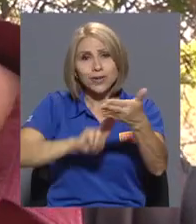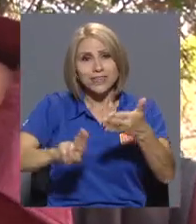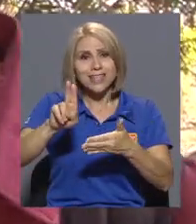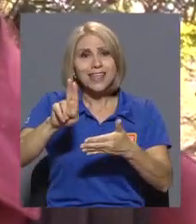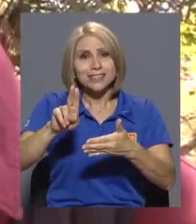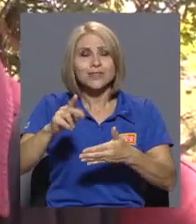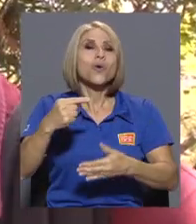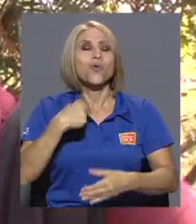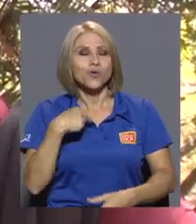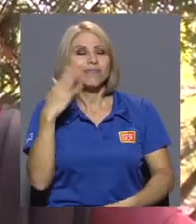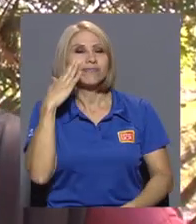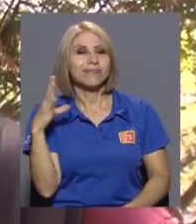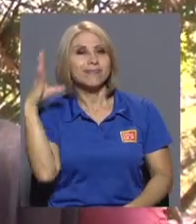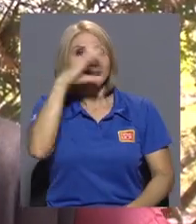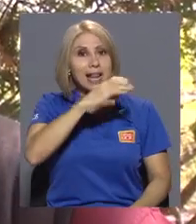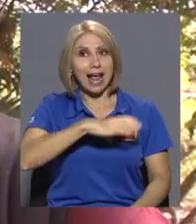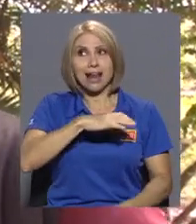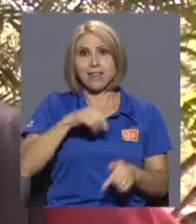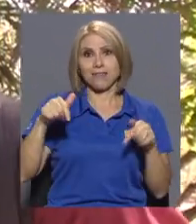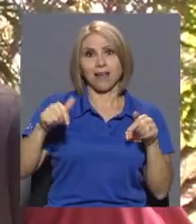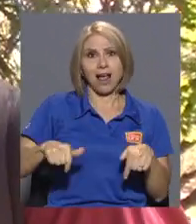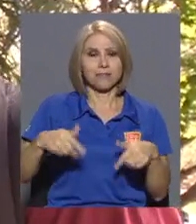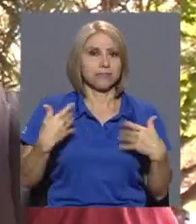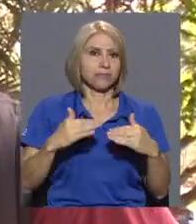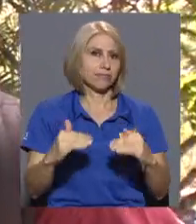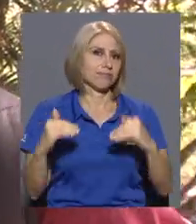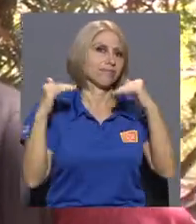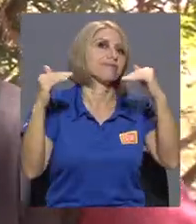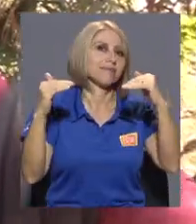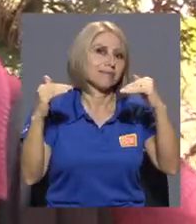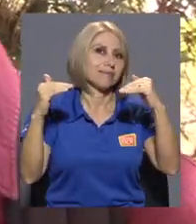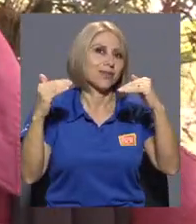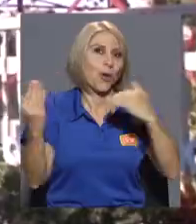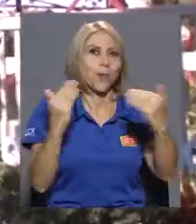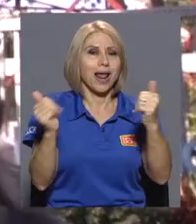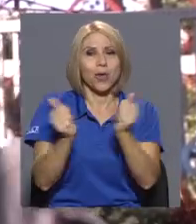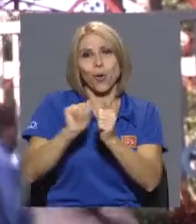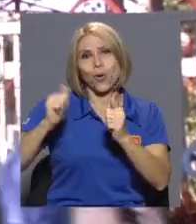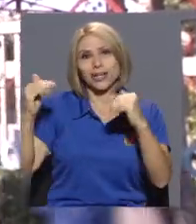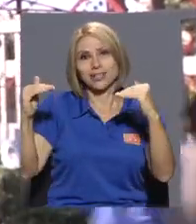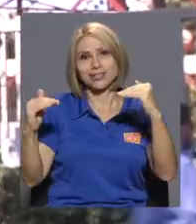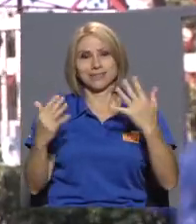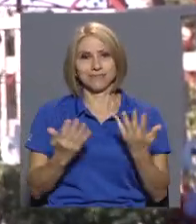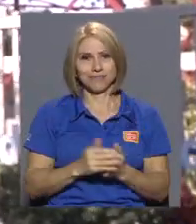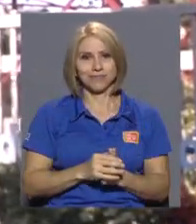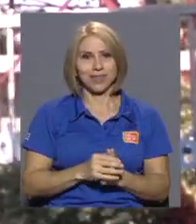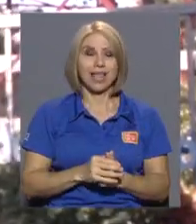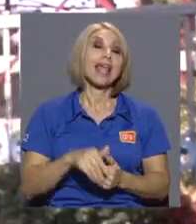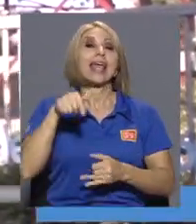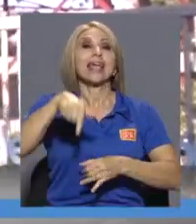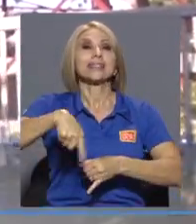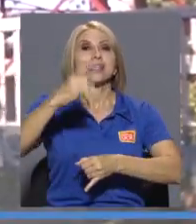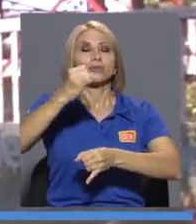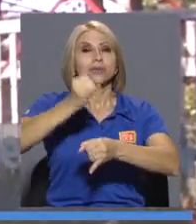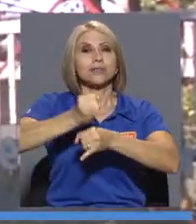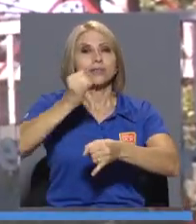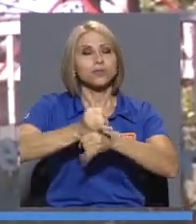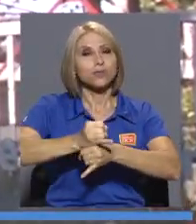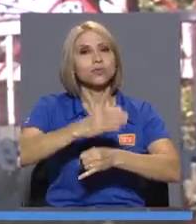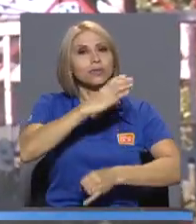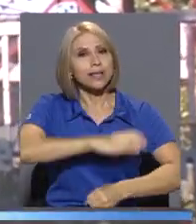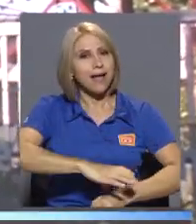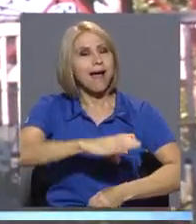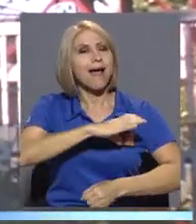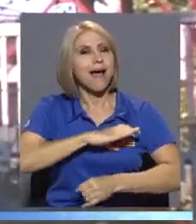de que la calidad de acá es superior con respecto a las demás es una institución que se ha caracterizado